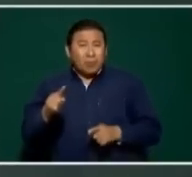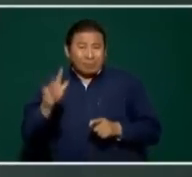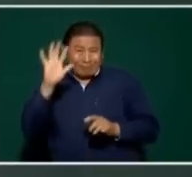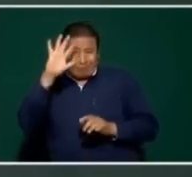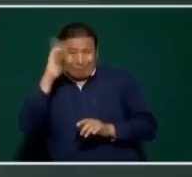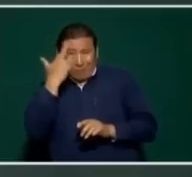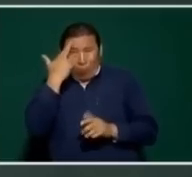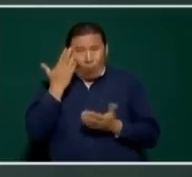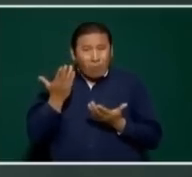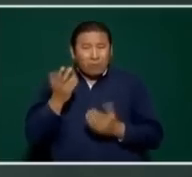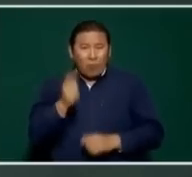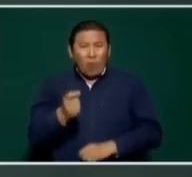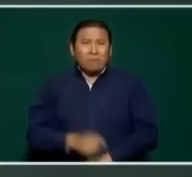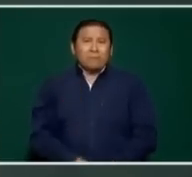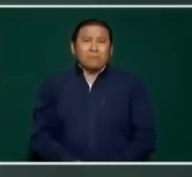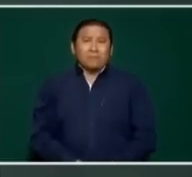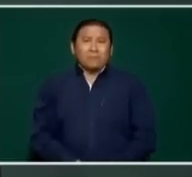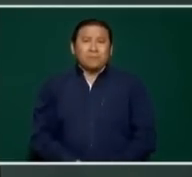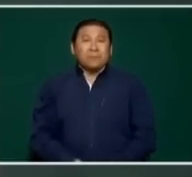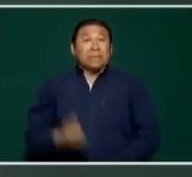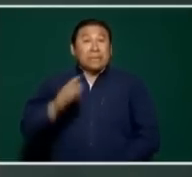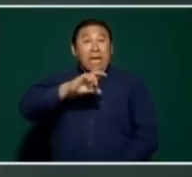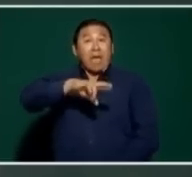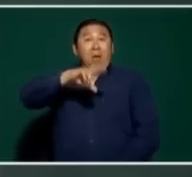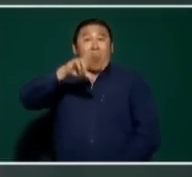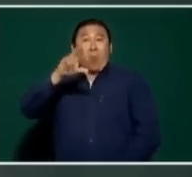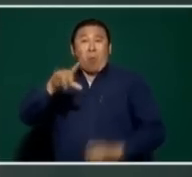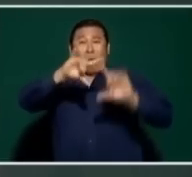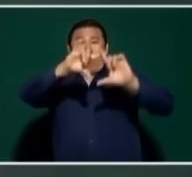recuerdan es Cancún,